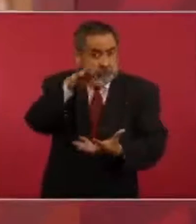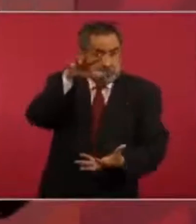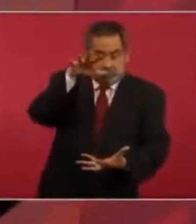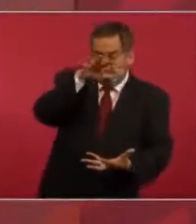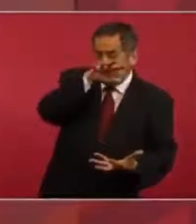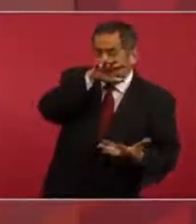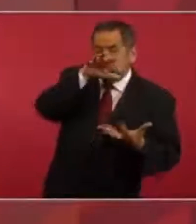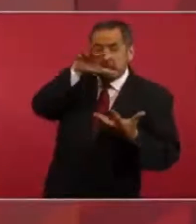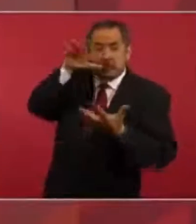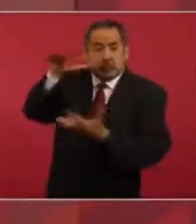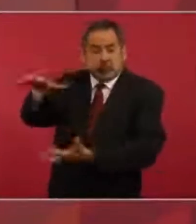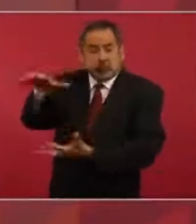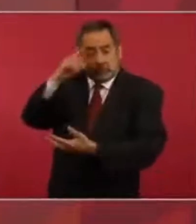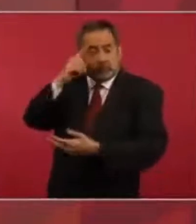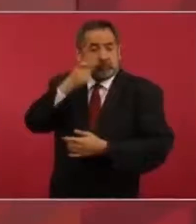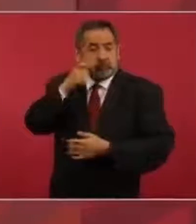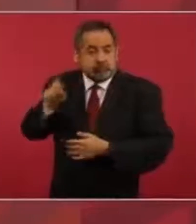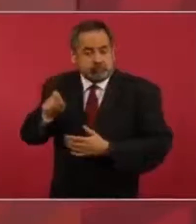mayor que lo que se está